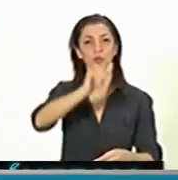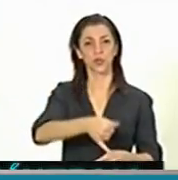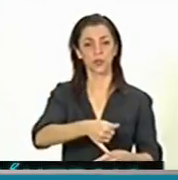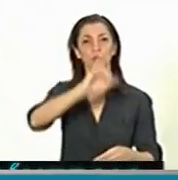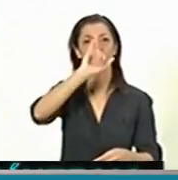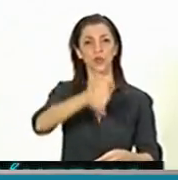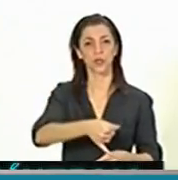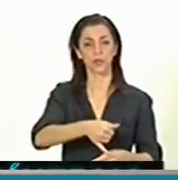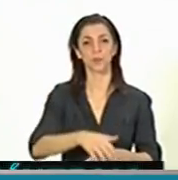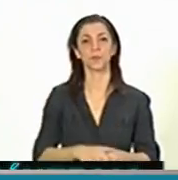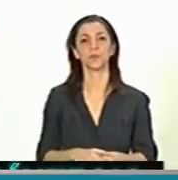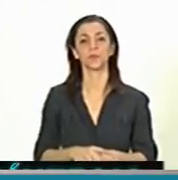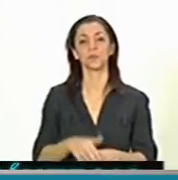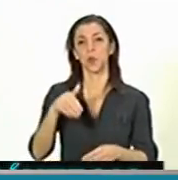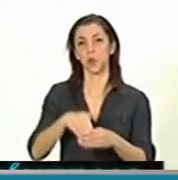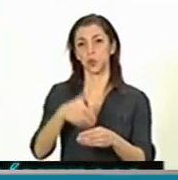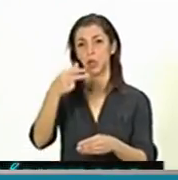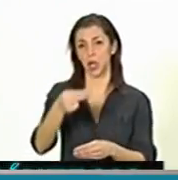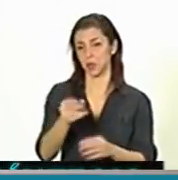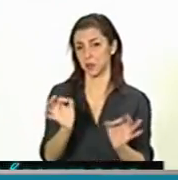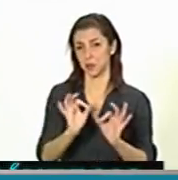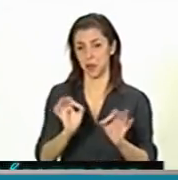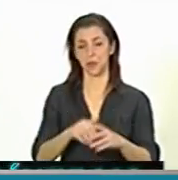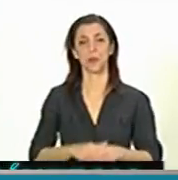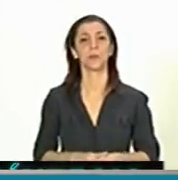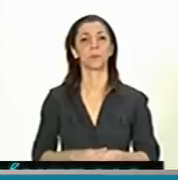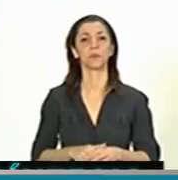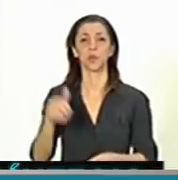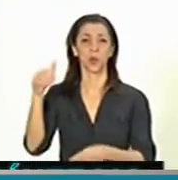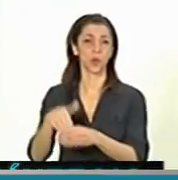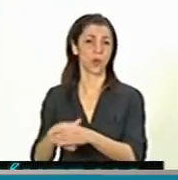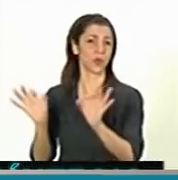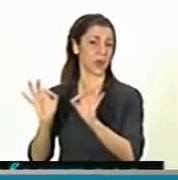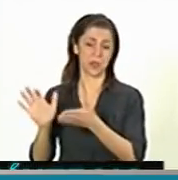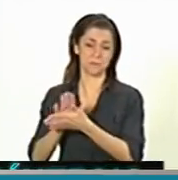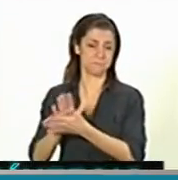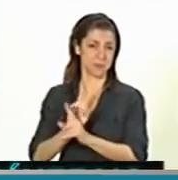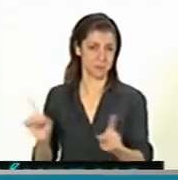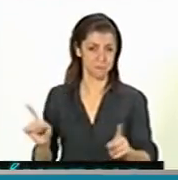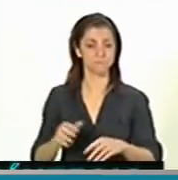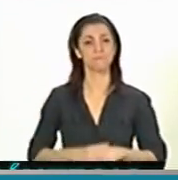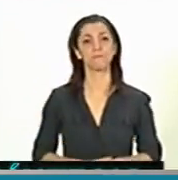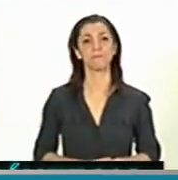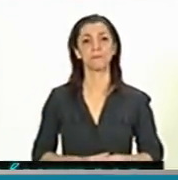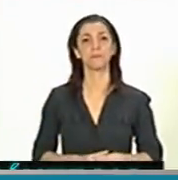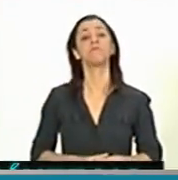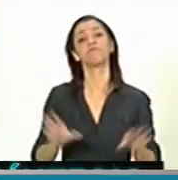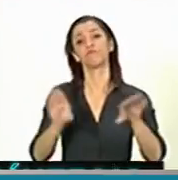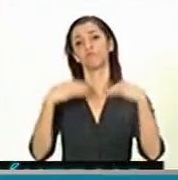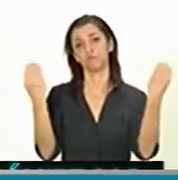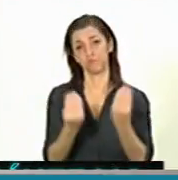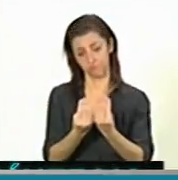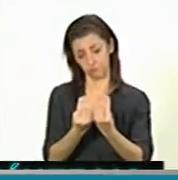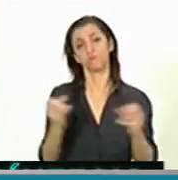a pagarles una especie de compensación en forma